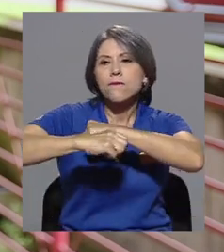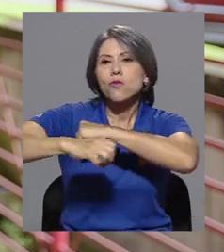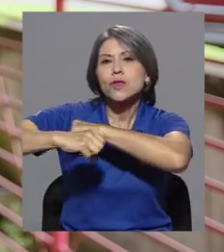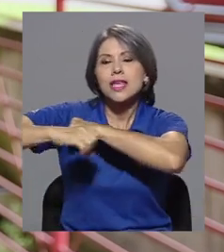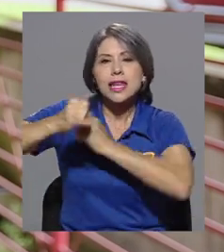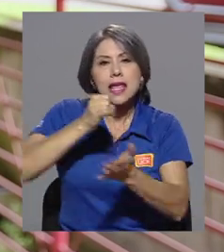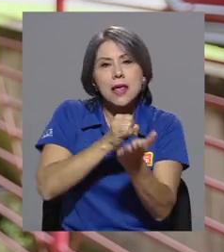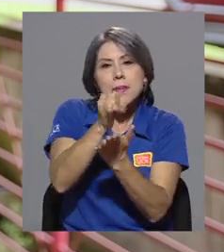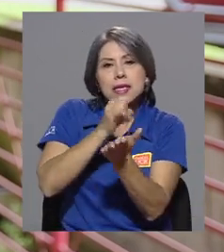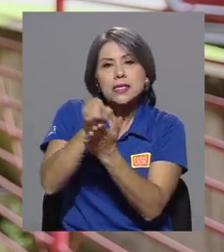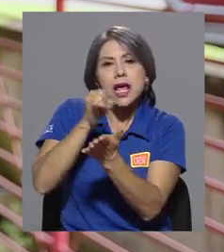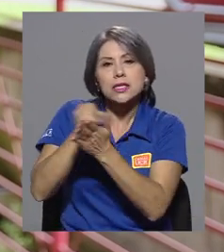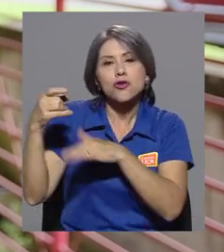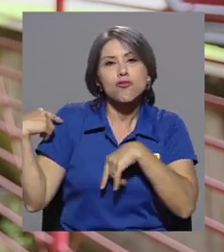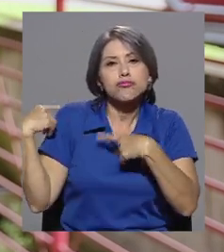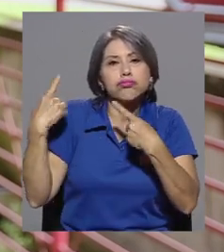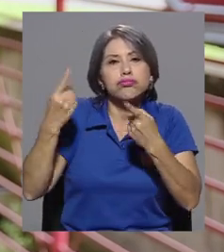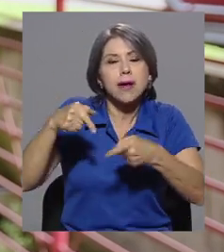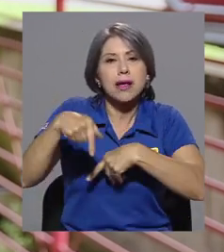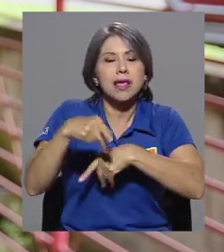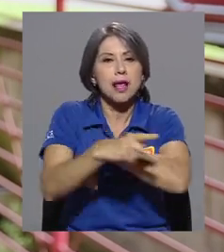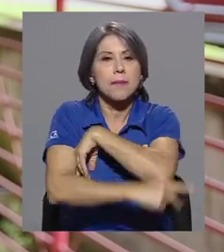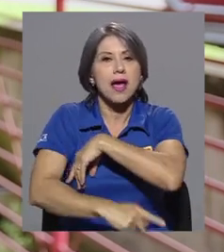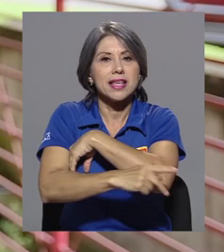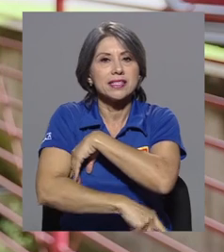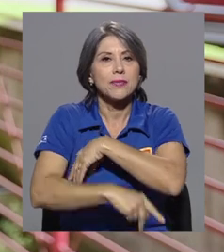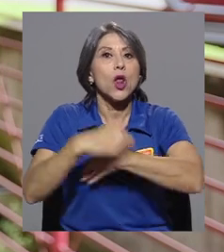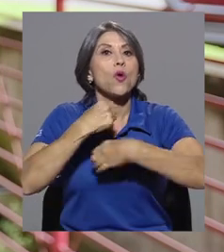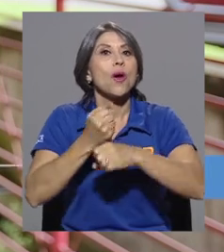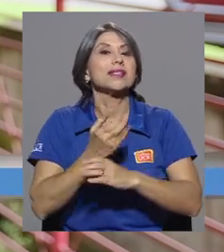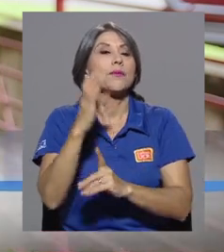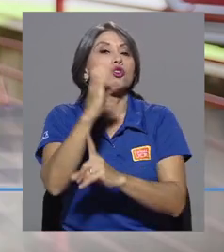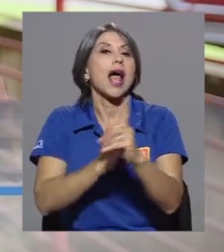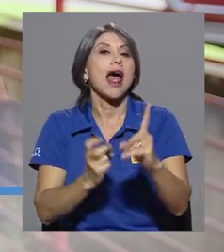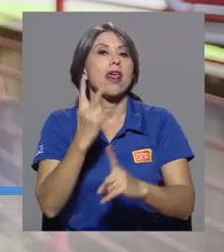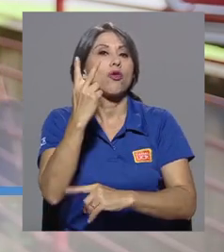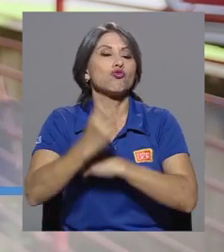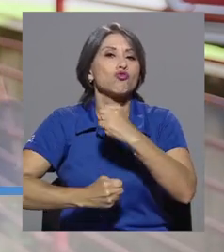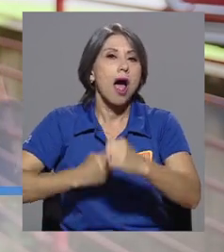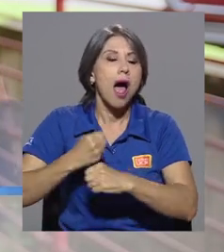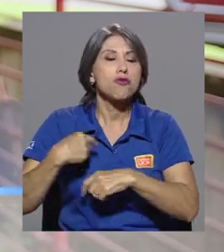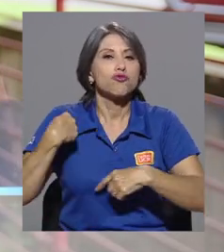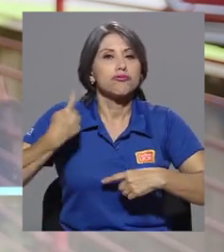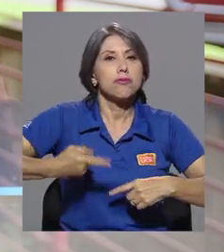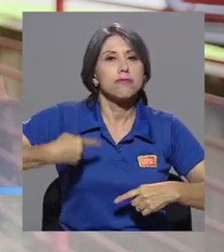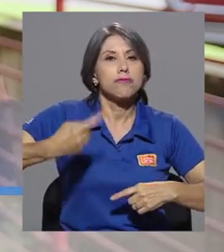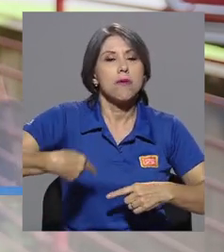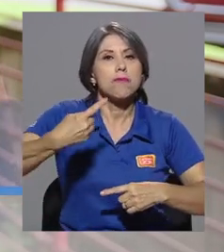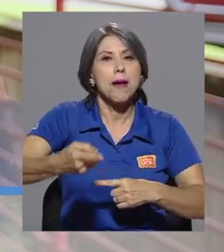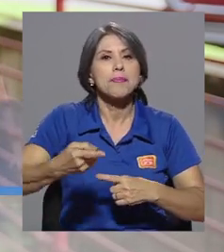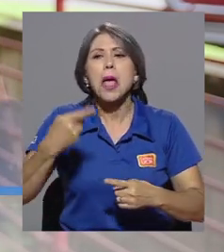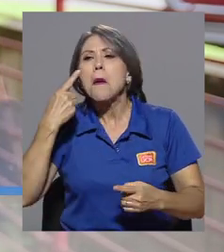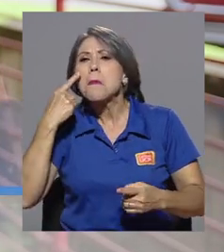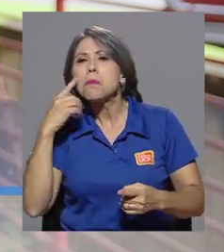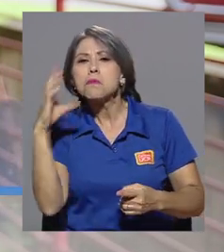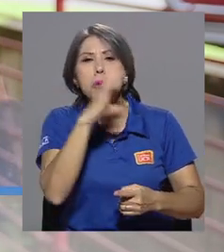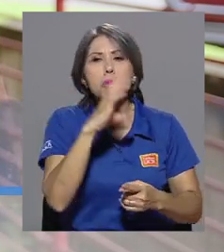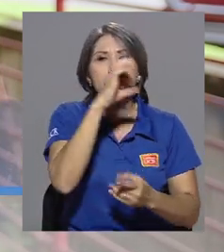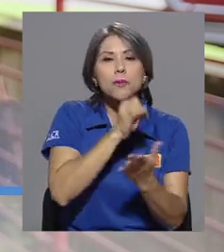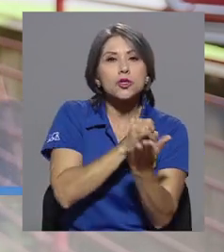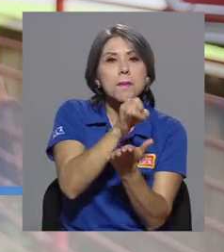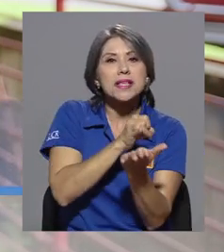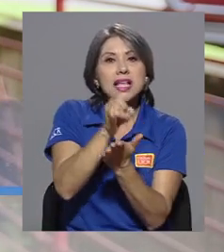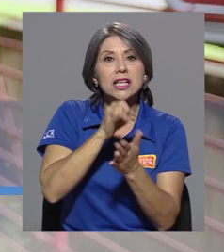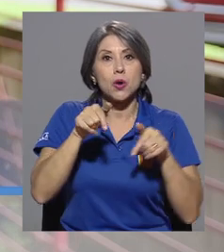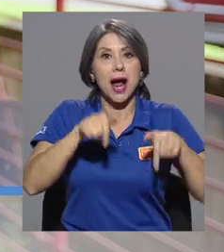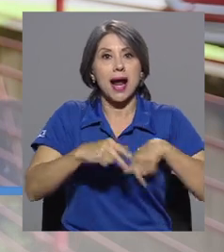que se ha realizado en el país. El Congreso lo hacemos de manera bianual, entonces buscamos la investigación que se haya realizado en el país, tanto en